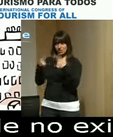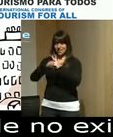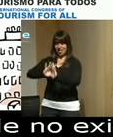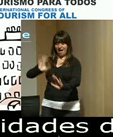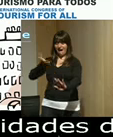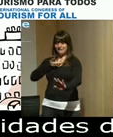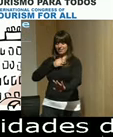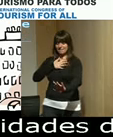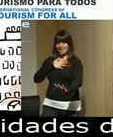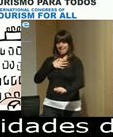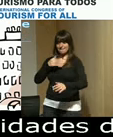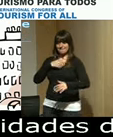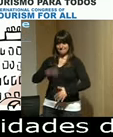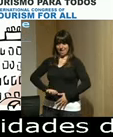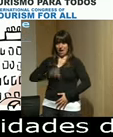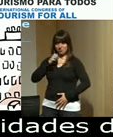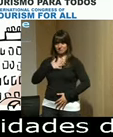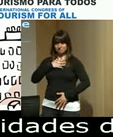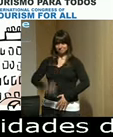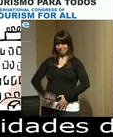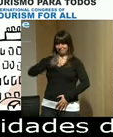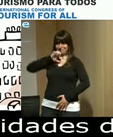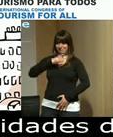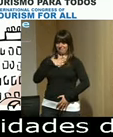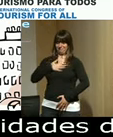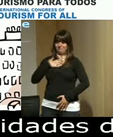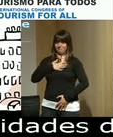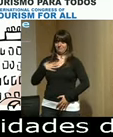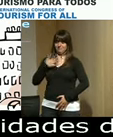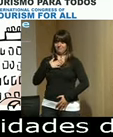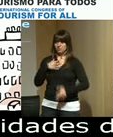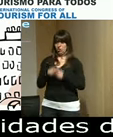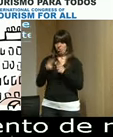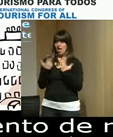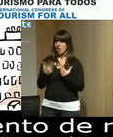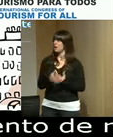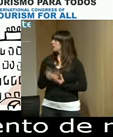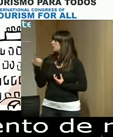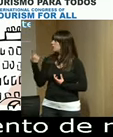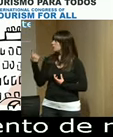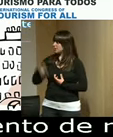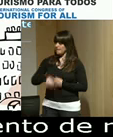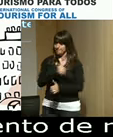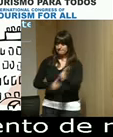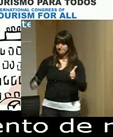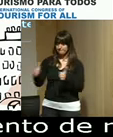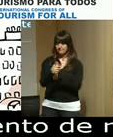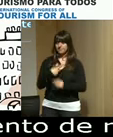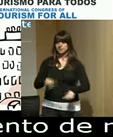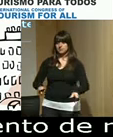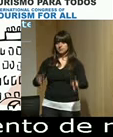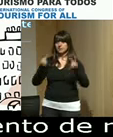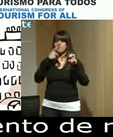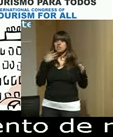y el bienestar psicológico de las personas. También priorizan el sosiego y el descanso frente a la actividad turística frenética, tipo